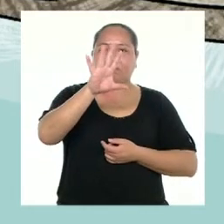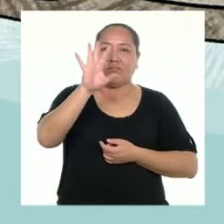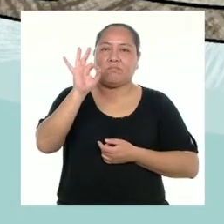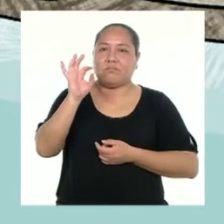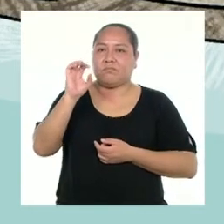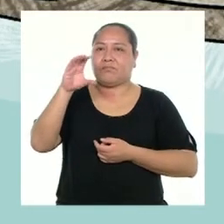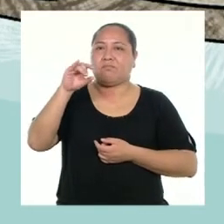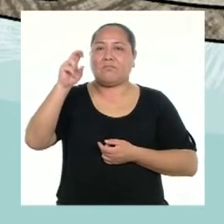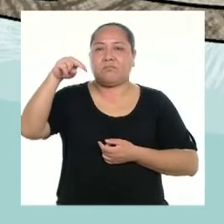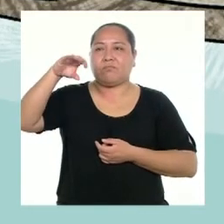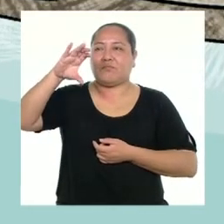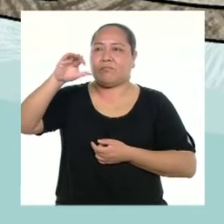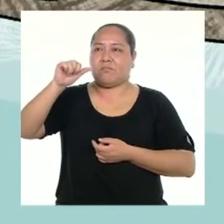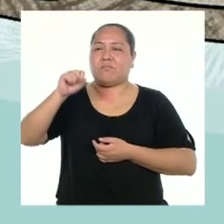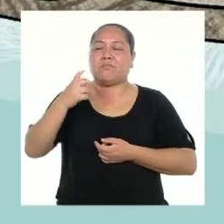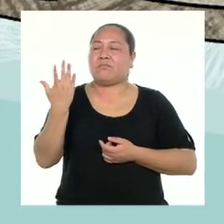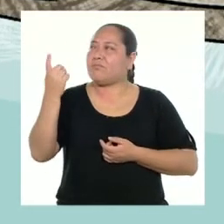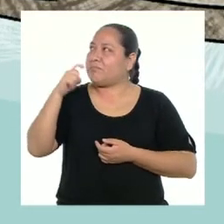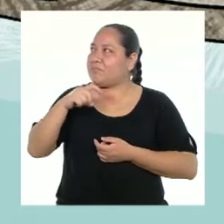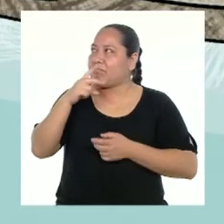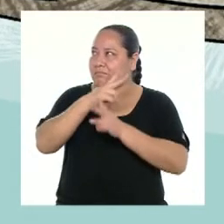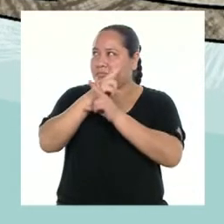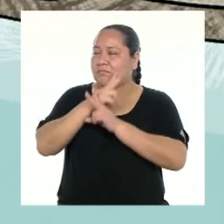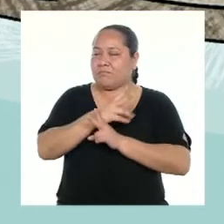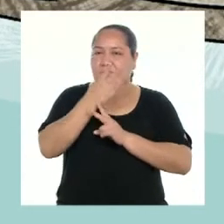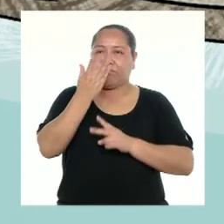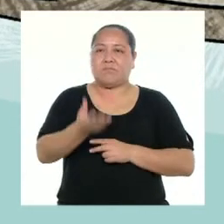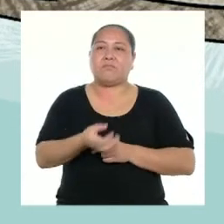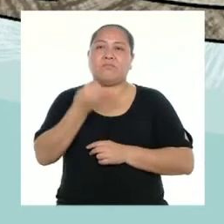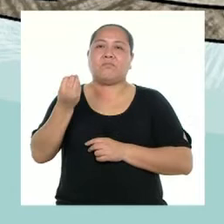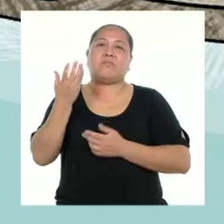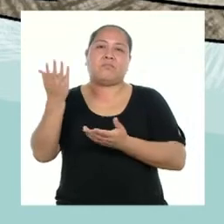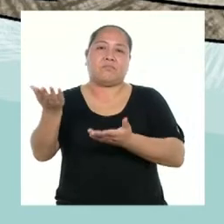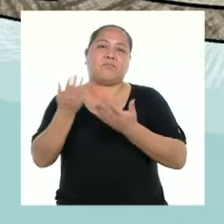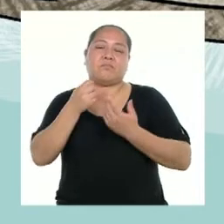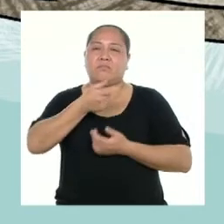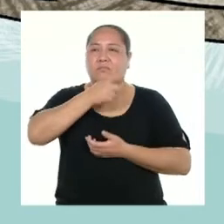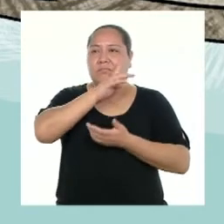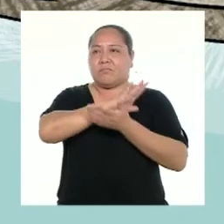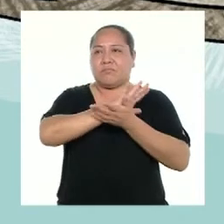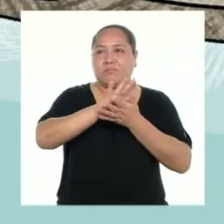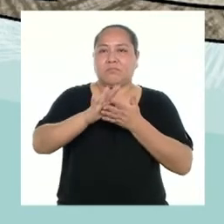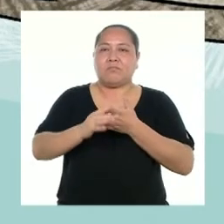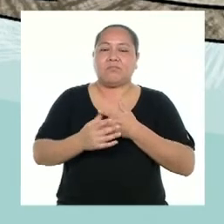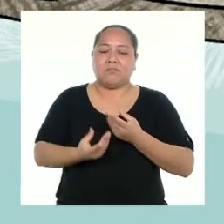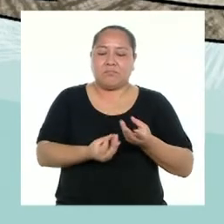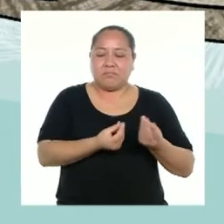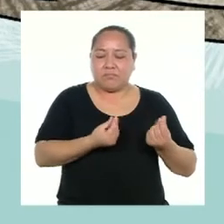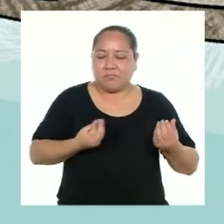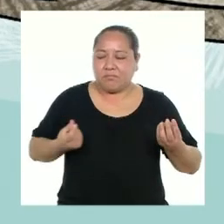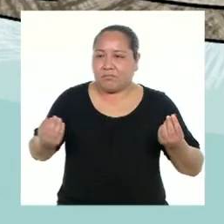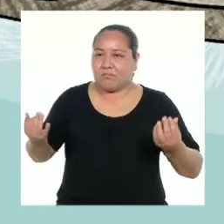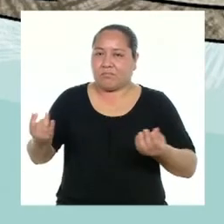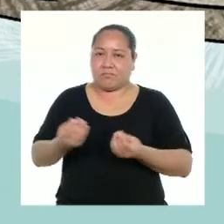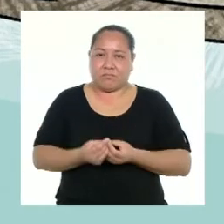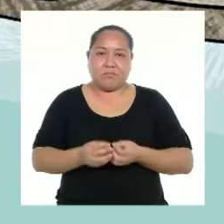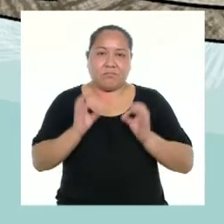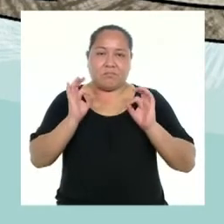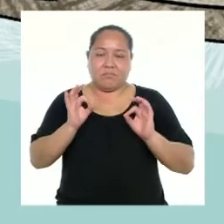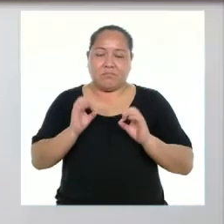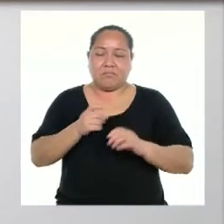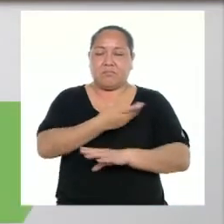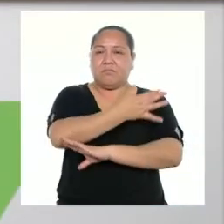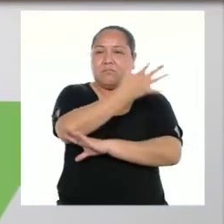cuencas hidrográficas. Es necesario cuidarlas porque nos brindan agua limpia, suelos fértiles y abundante